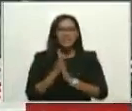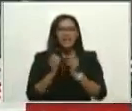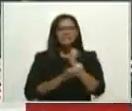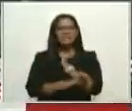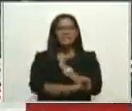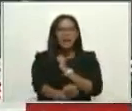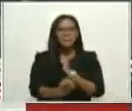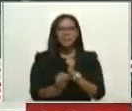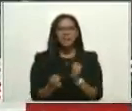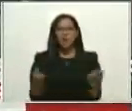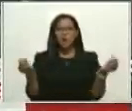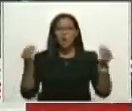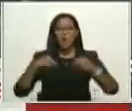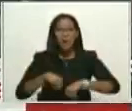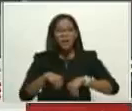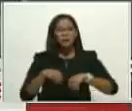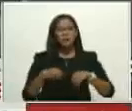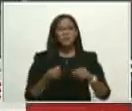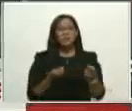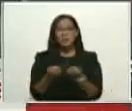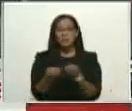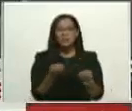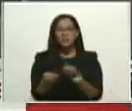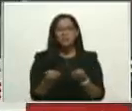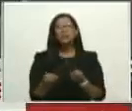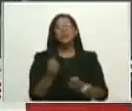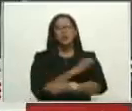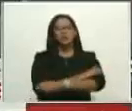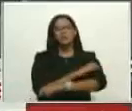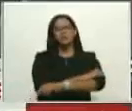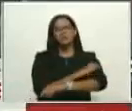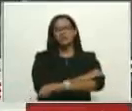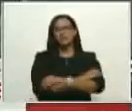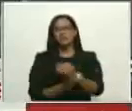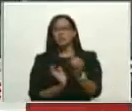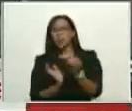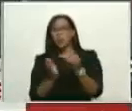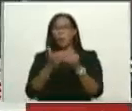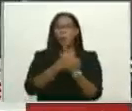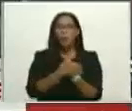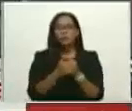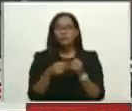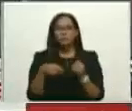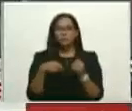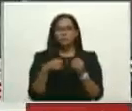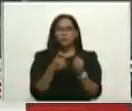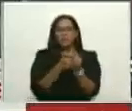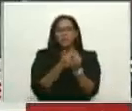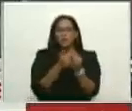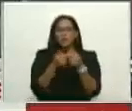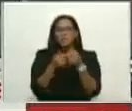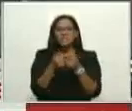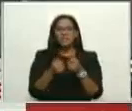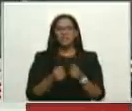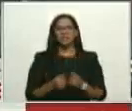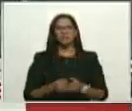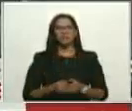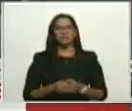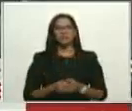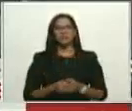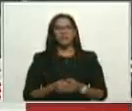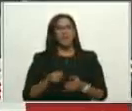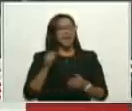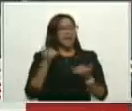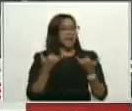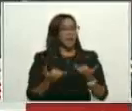trampas, los complots y las conspiraciones de los que se esconden detrás de un mensajito. Ahora ellos están